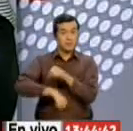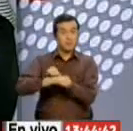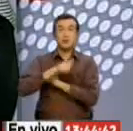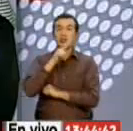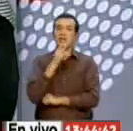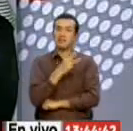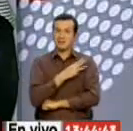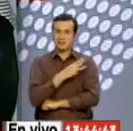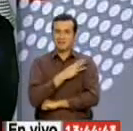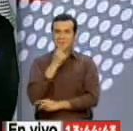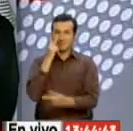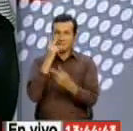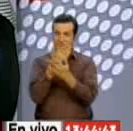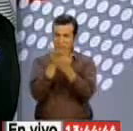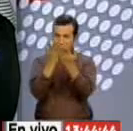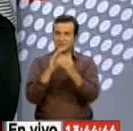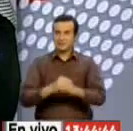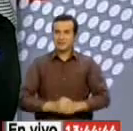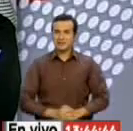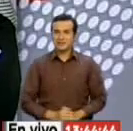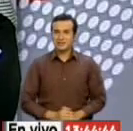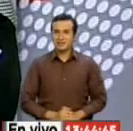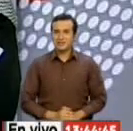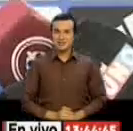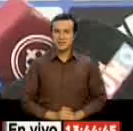Emelec. Revisemos el detalle del equipo millonario.